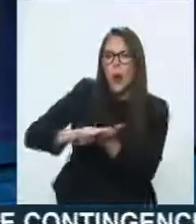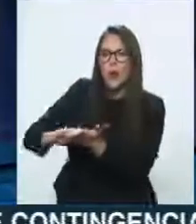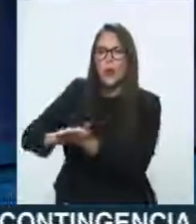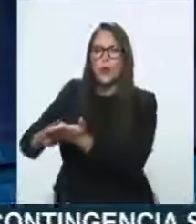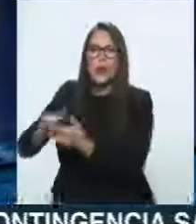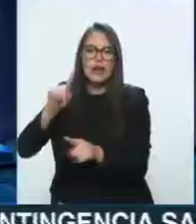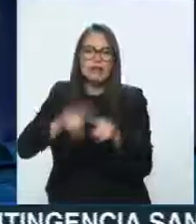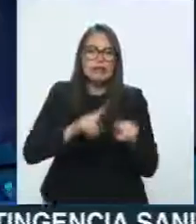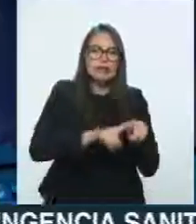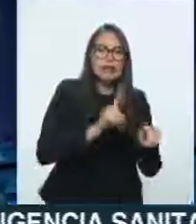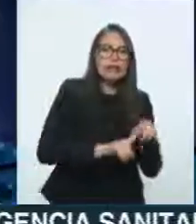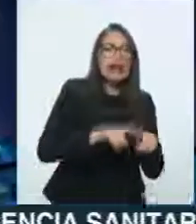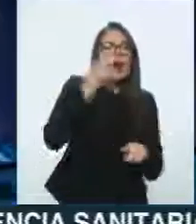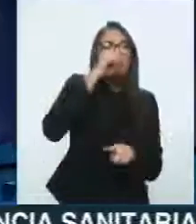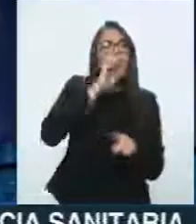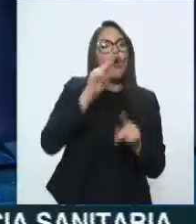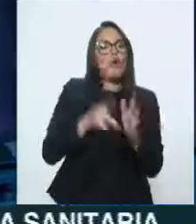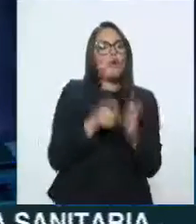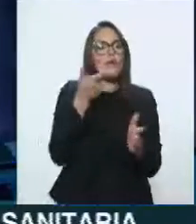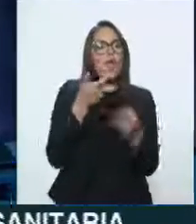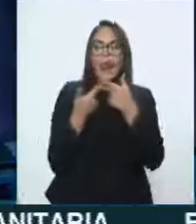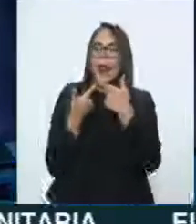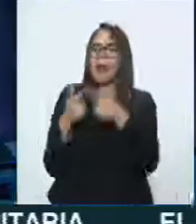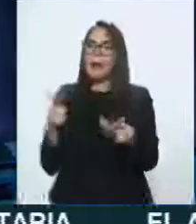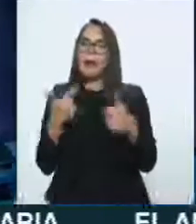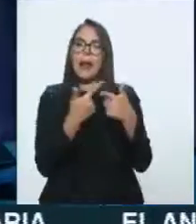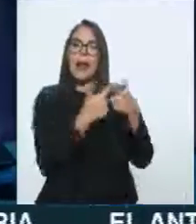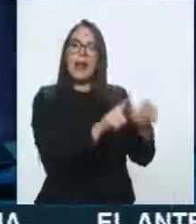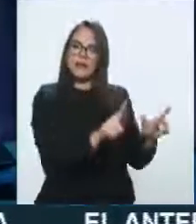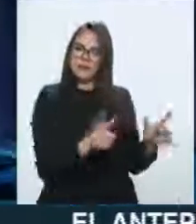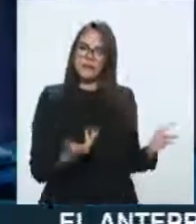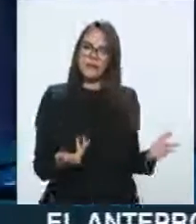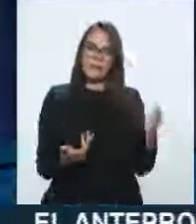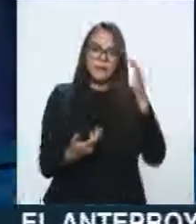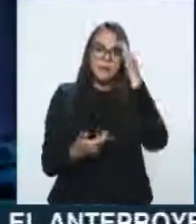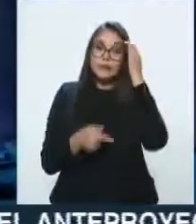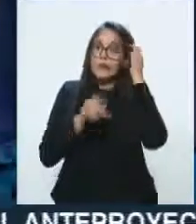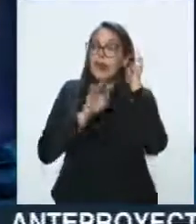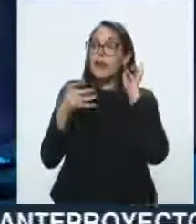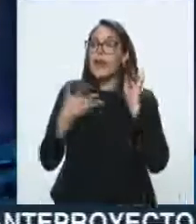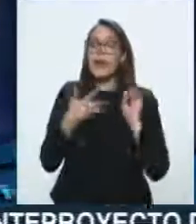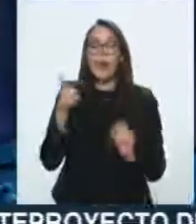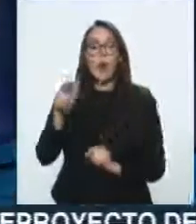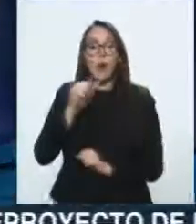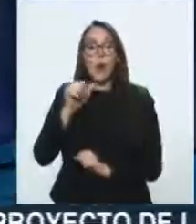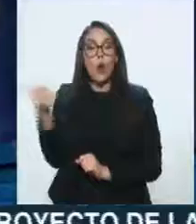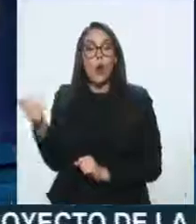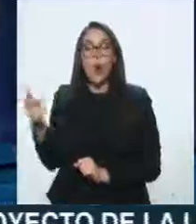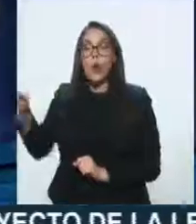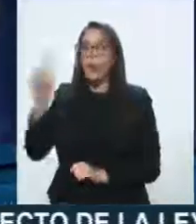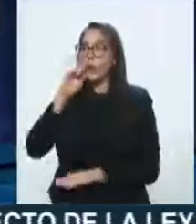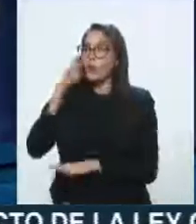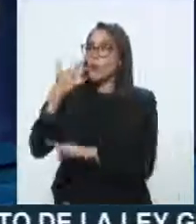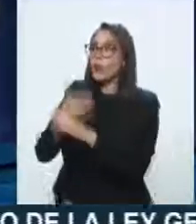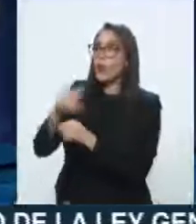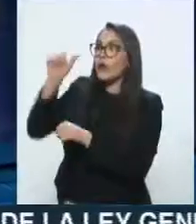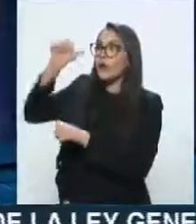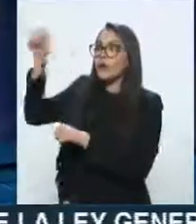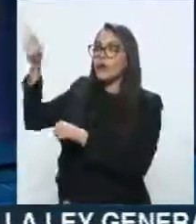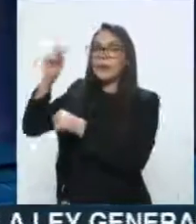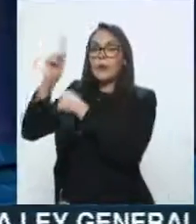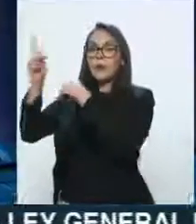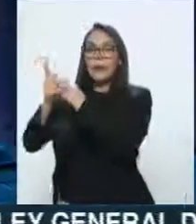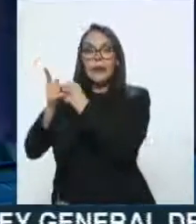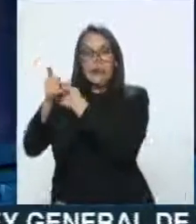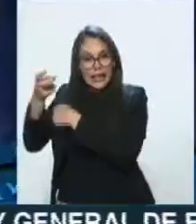parecer anticonstitucional el bloquear cuentas que no estuvieran señaladas por autoridades extranjeras. ¿Es